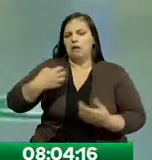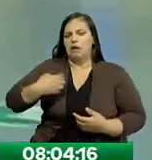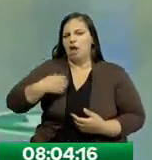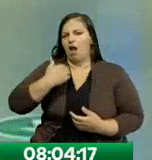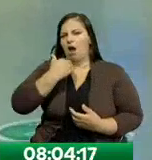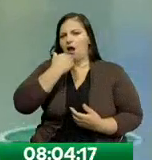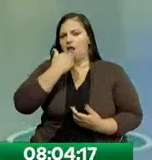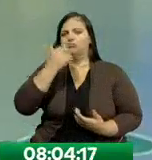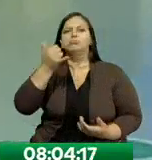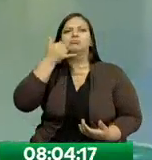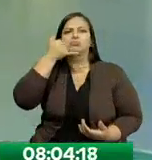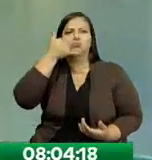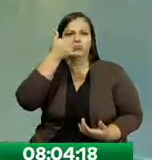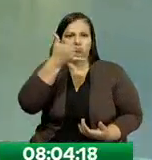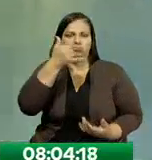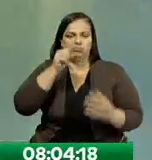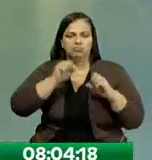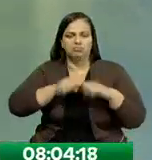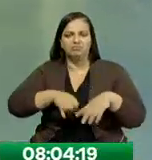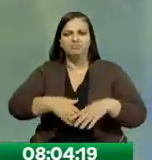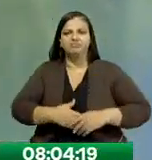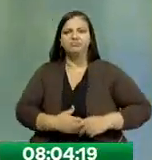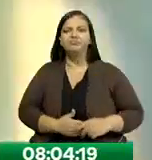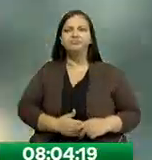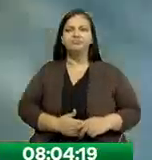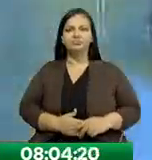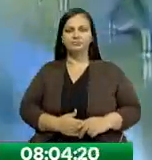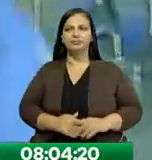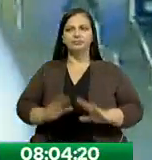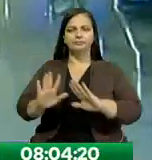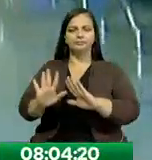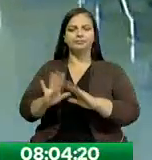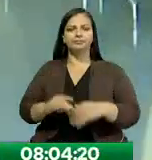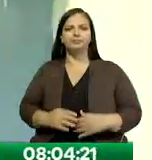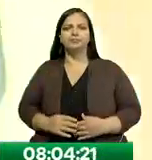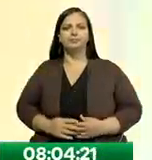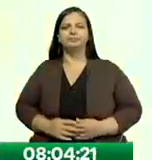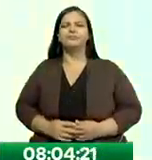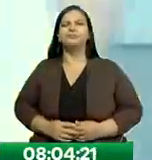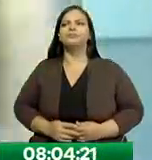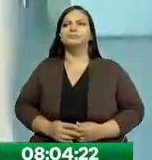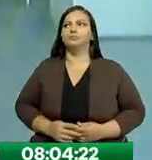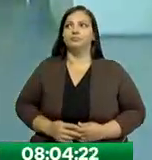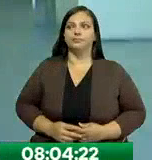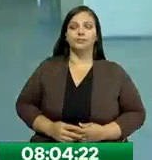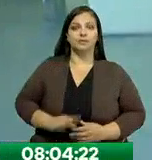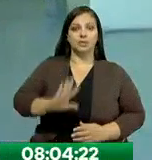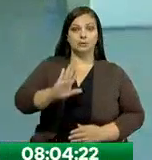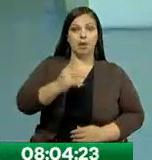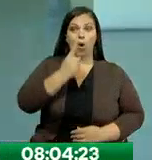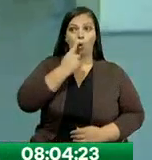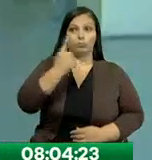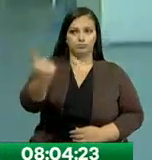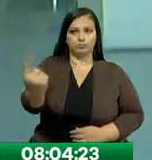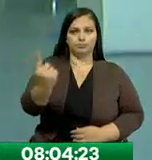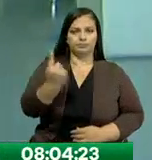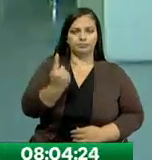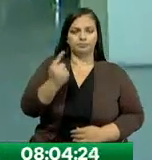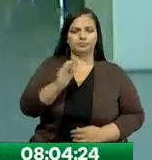aquí que mira, aquí un señor, que ya mismo ha de salir el señor, dice que han ido